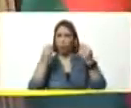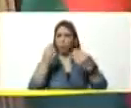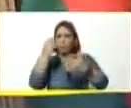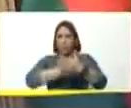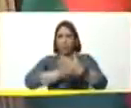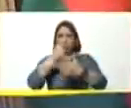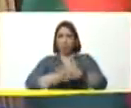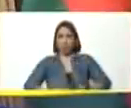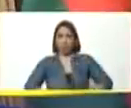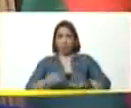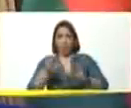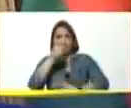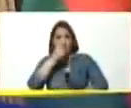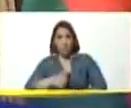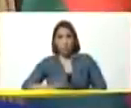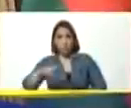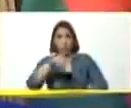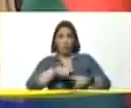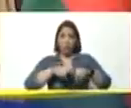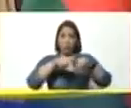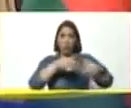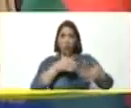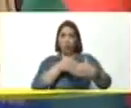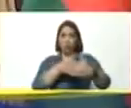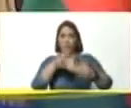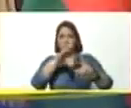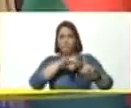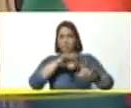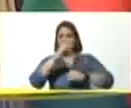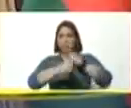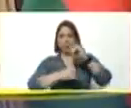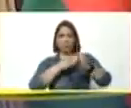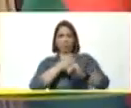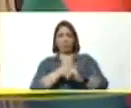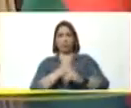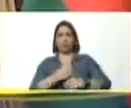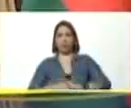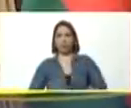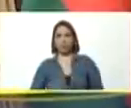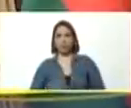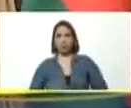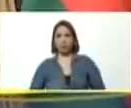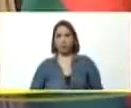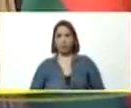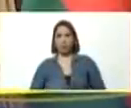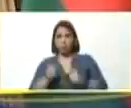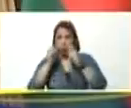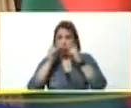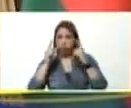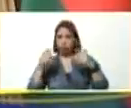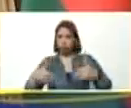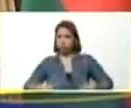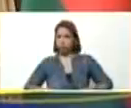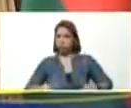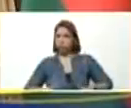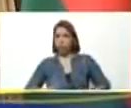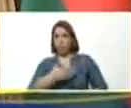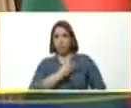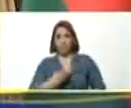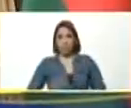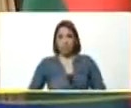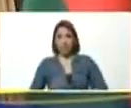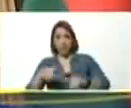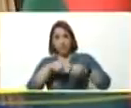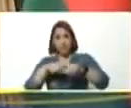que ha dado el pueblo de Belarús contra las conspiraciones internacionales de Occidente. Es admirable el esfuerzo del presidente